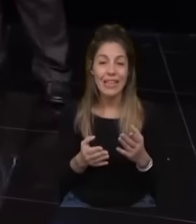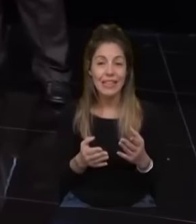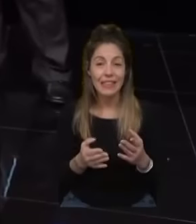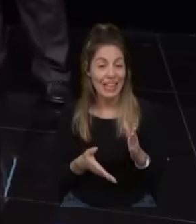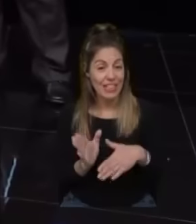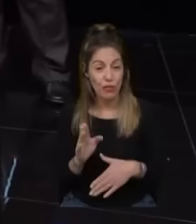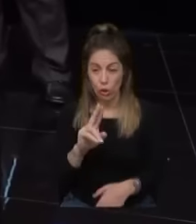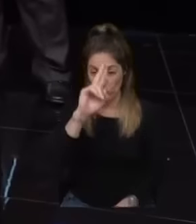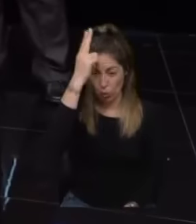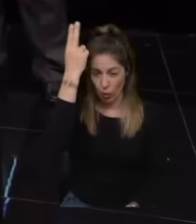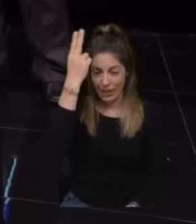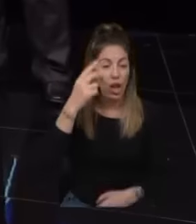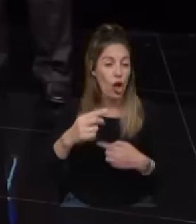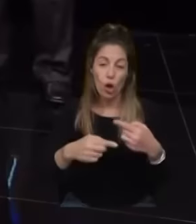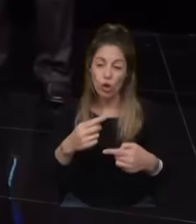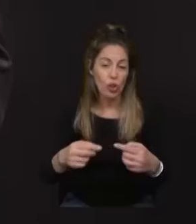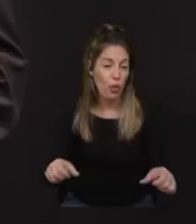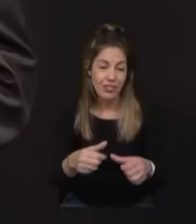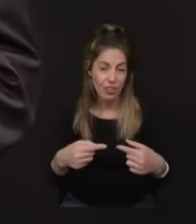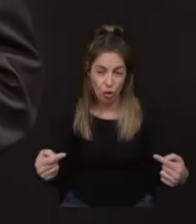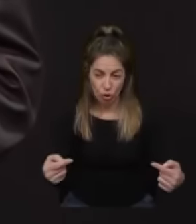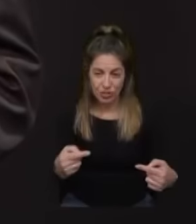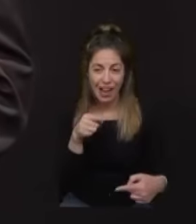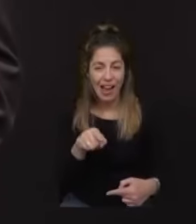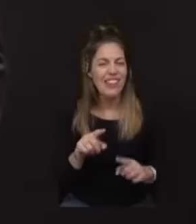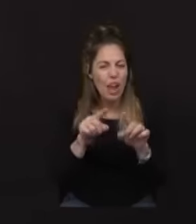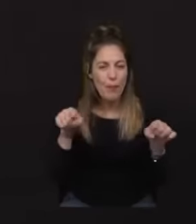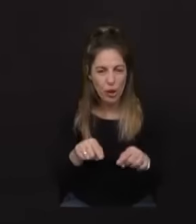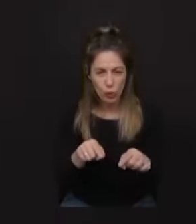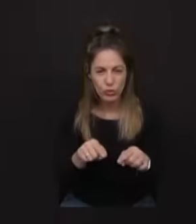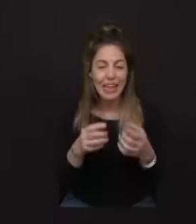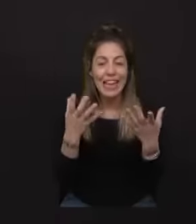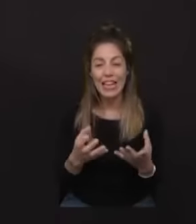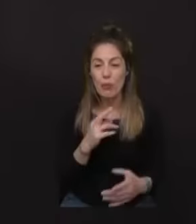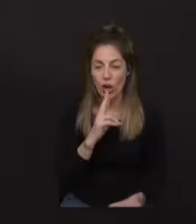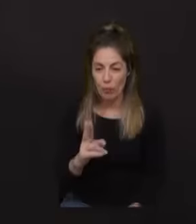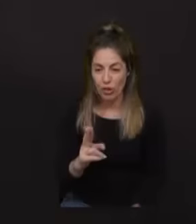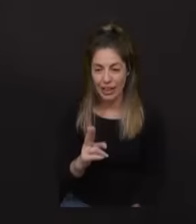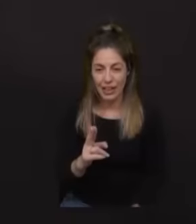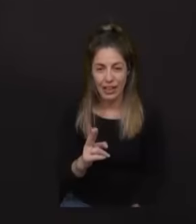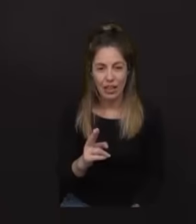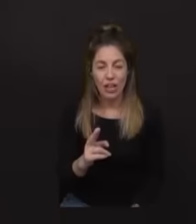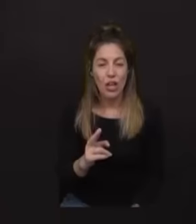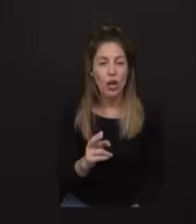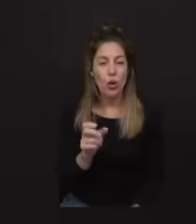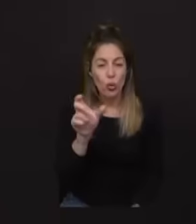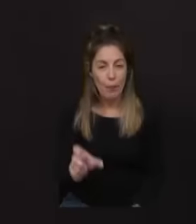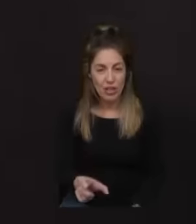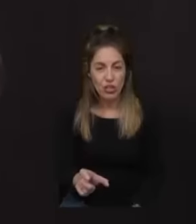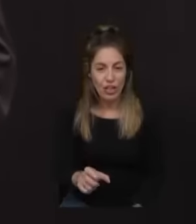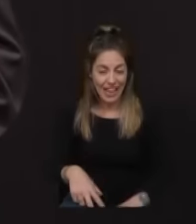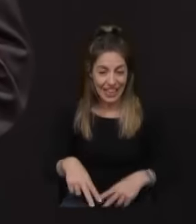Dubái sigue haciendo de las suyas y ahí está un poco la pregunta que vamos a intentar responder con un criminólogo paraguayo